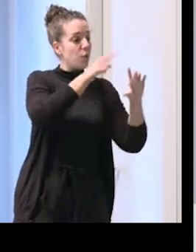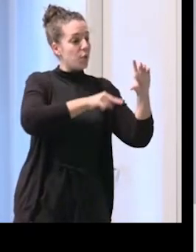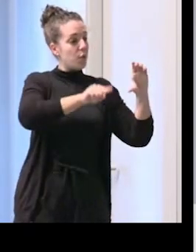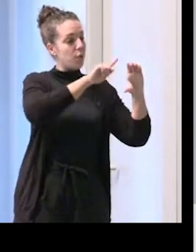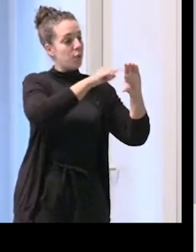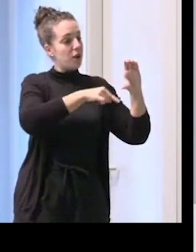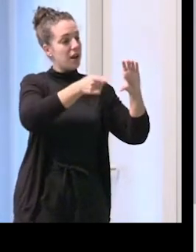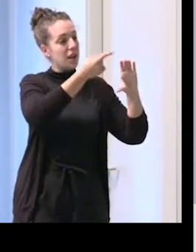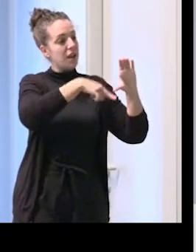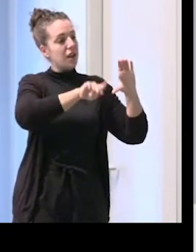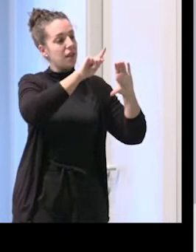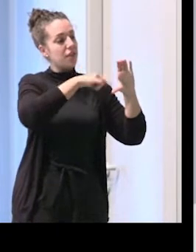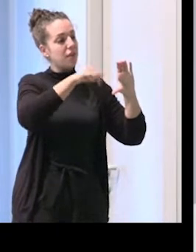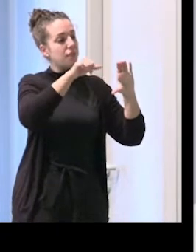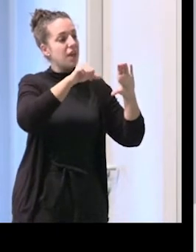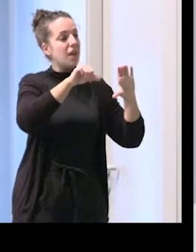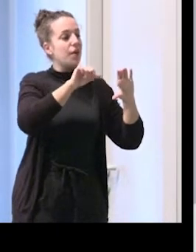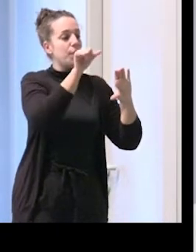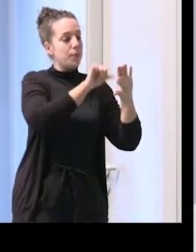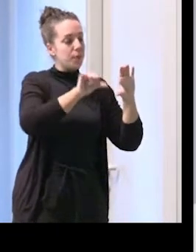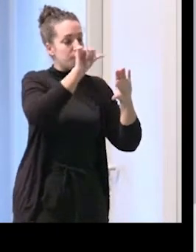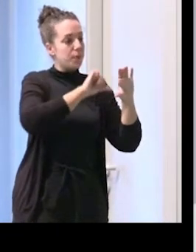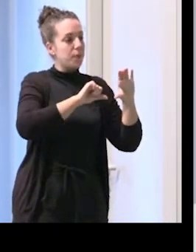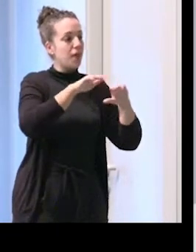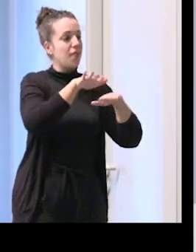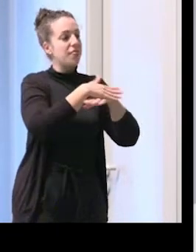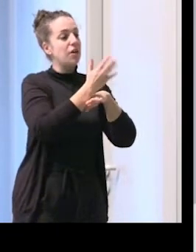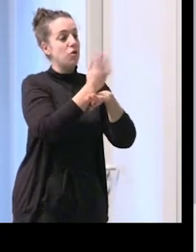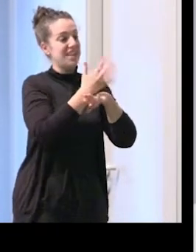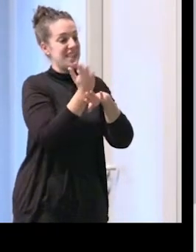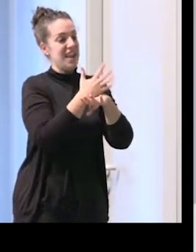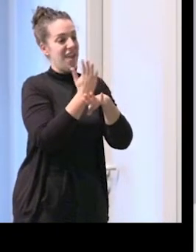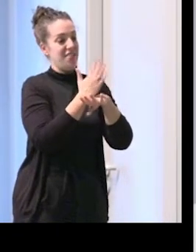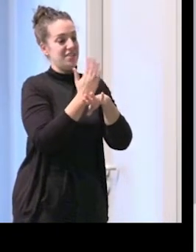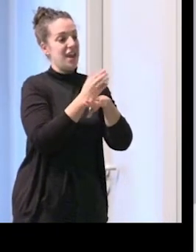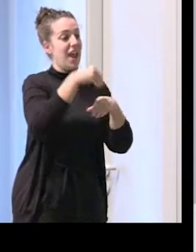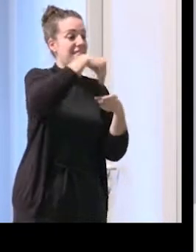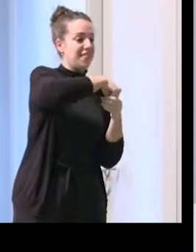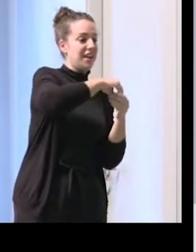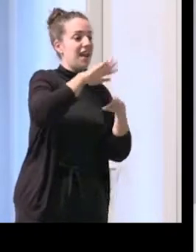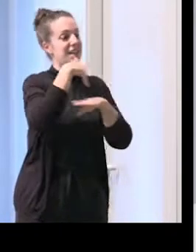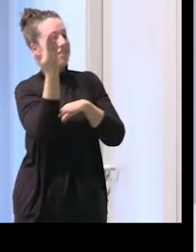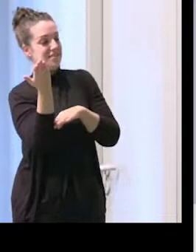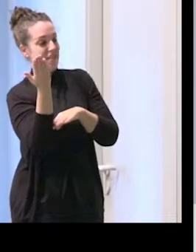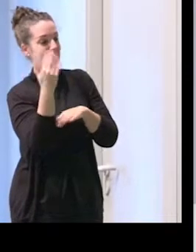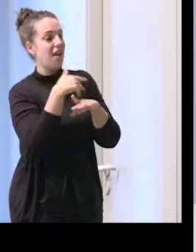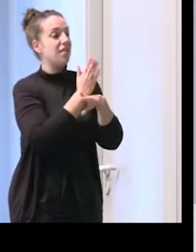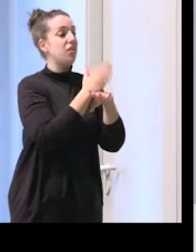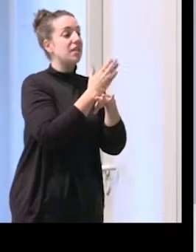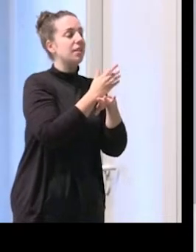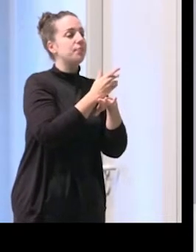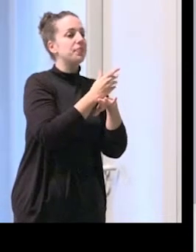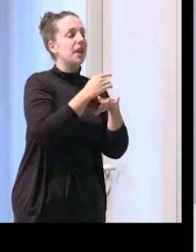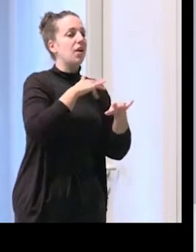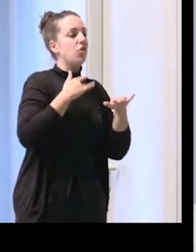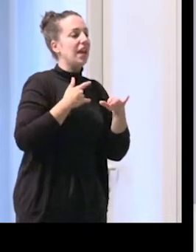encuentran las células ciliadas. Ahí tenemos dos tipos de células ciliadas, células internas y las células ciliadas externas. La célula ciliada interna es el órgano sensorial,